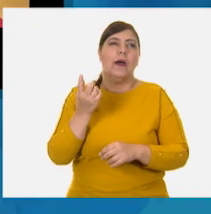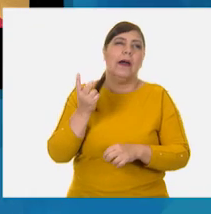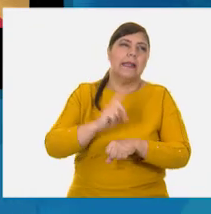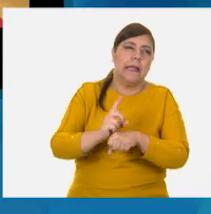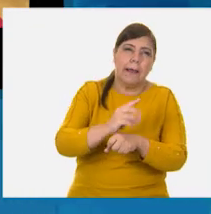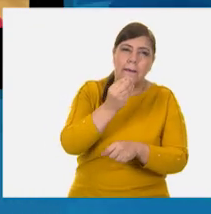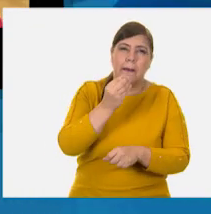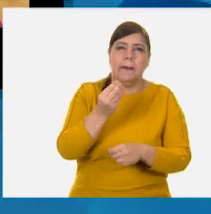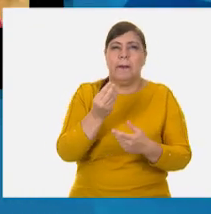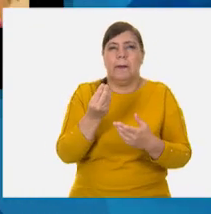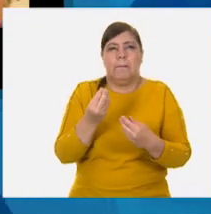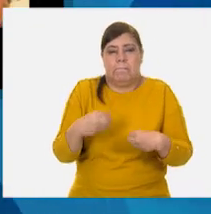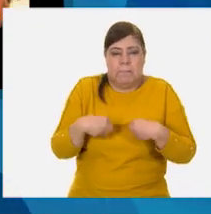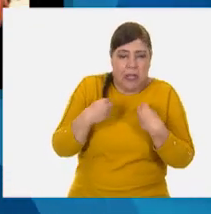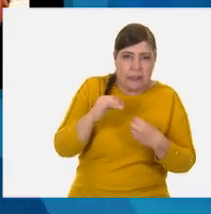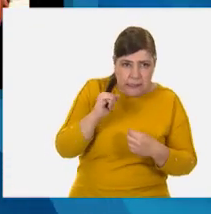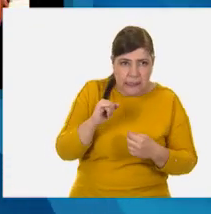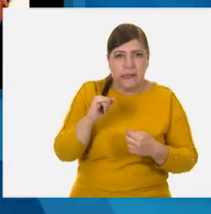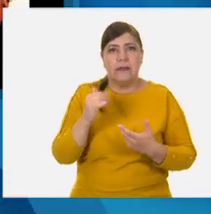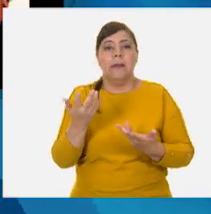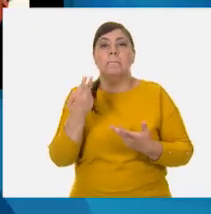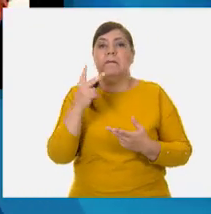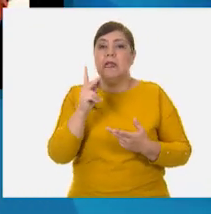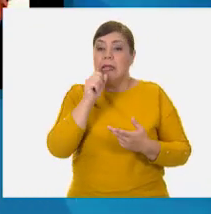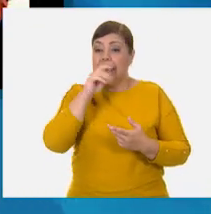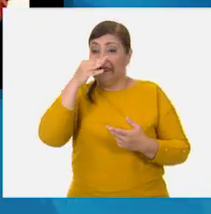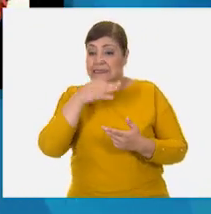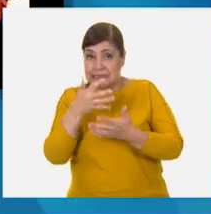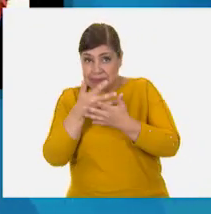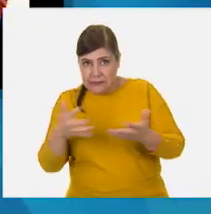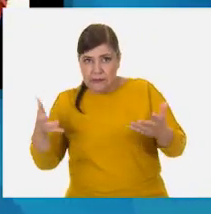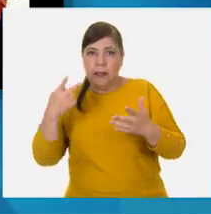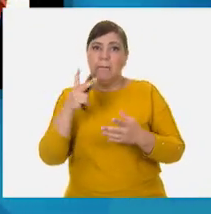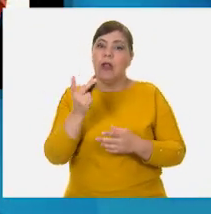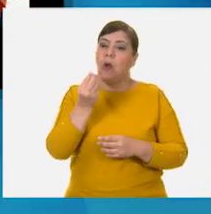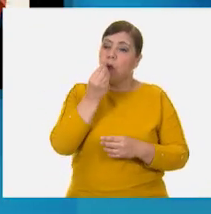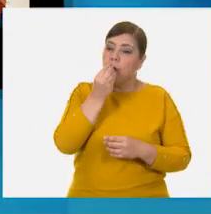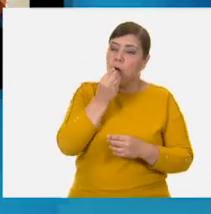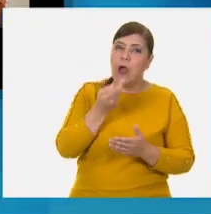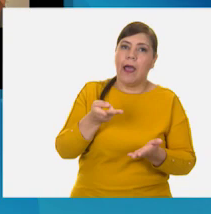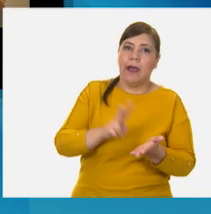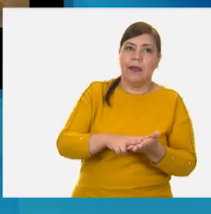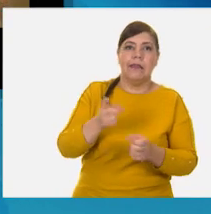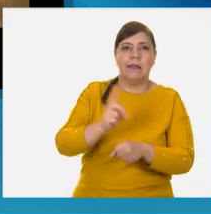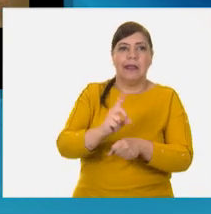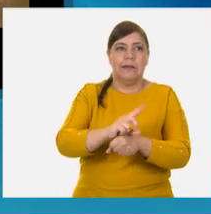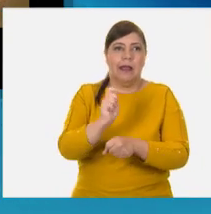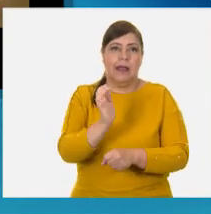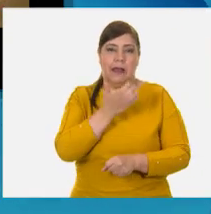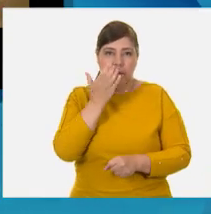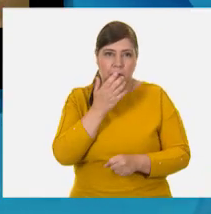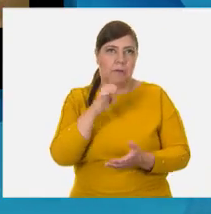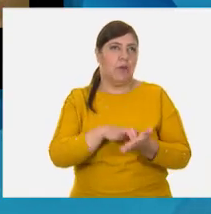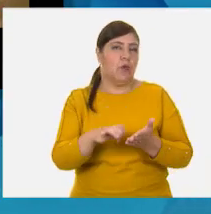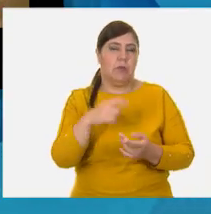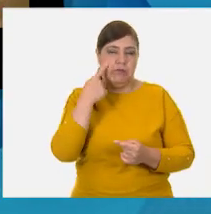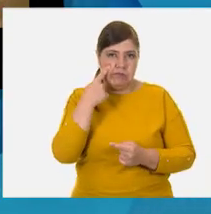porque también puede ser en las grandes fiestas, pero en el alimento diario, ¿no? Absolutamente, se pueden